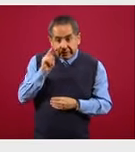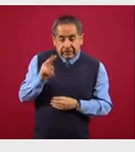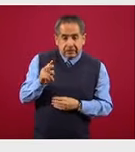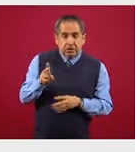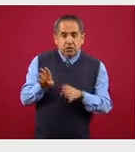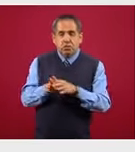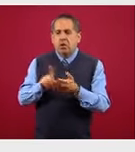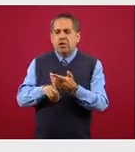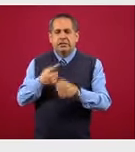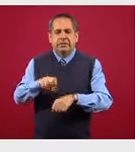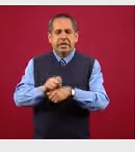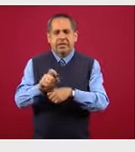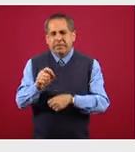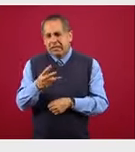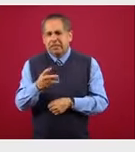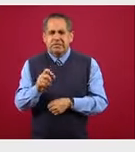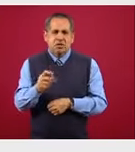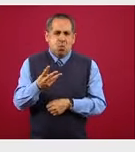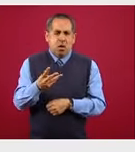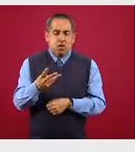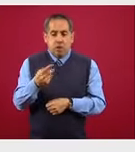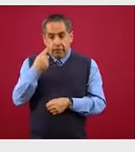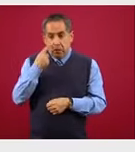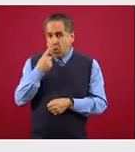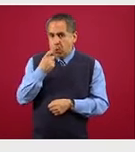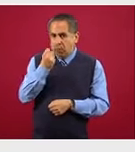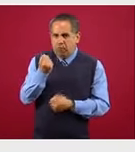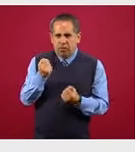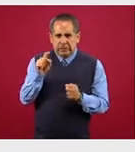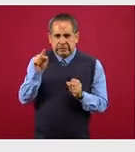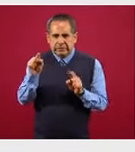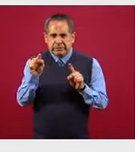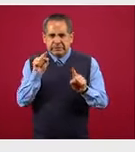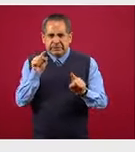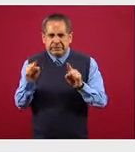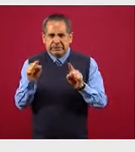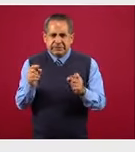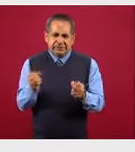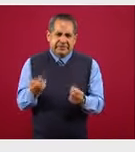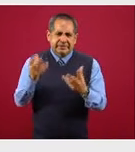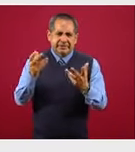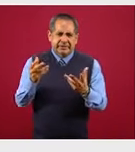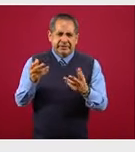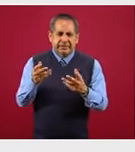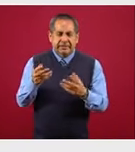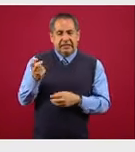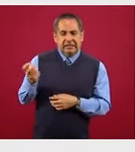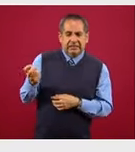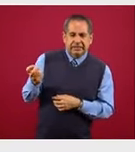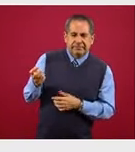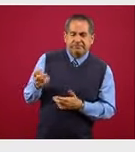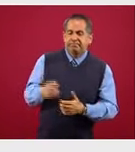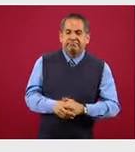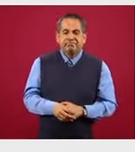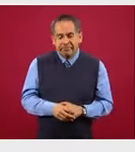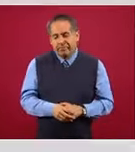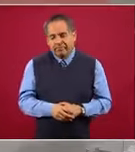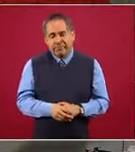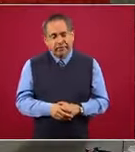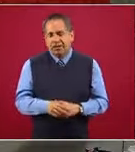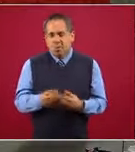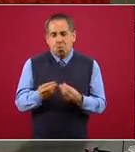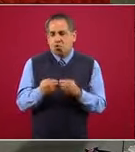las semanas 23, 24 colores más intensos, y aquí tenemos la 27 y sí, efectivamente es